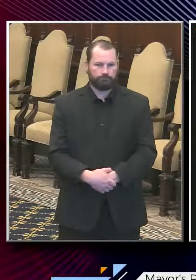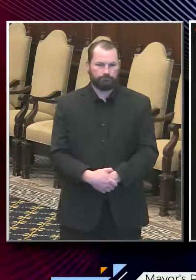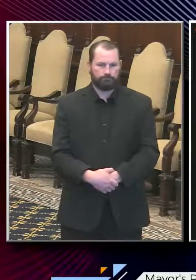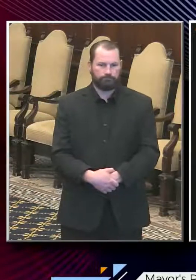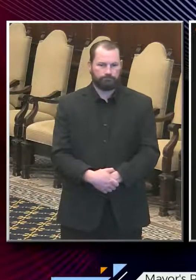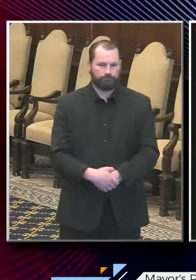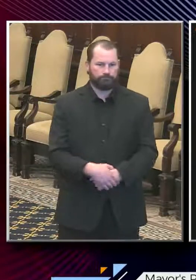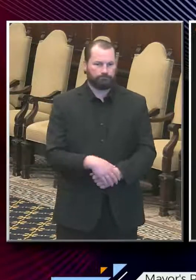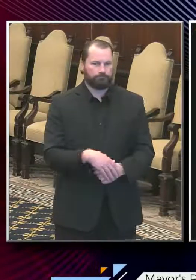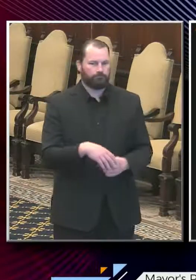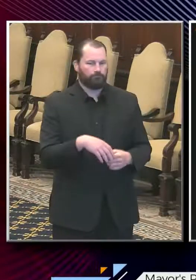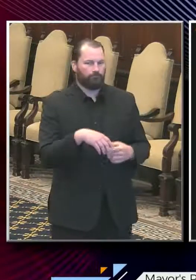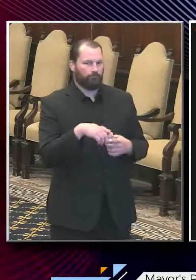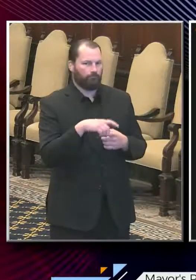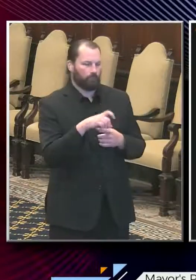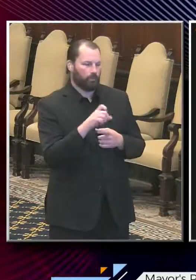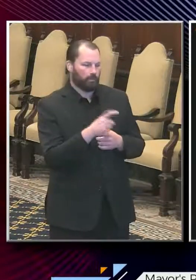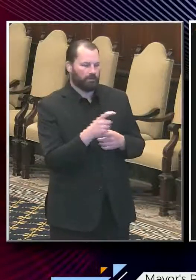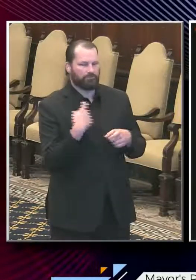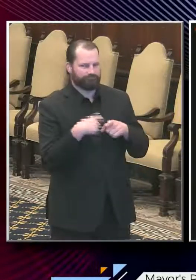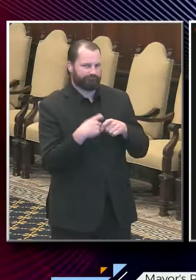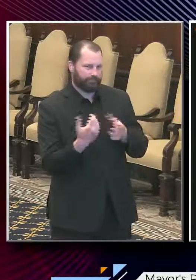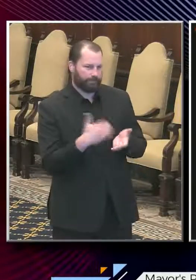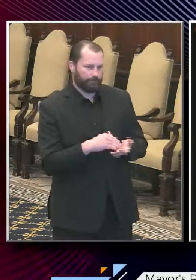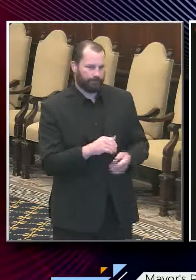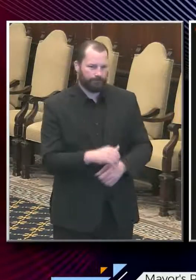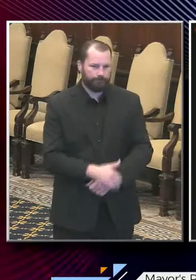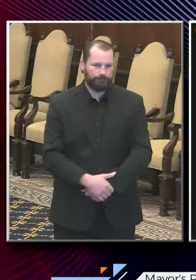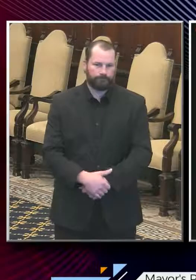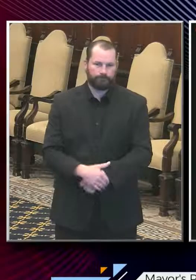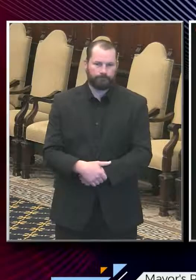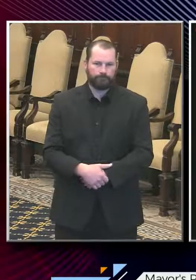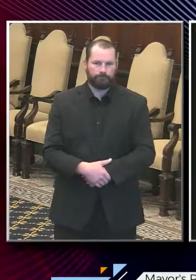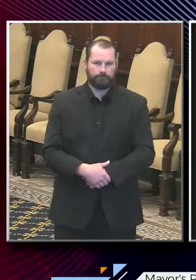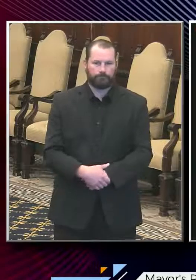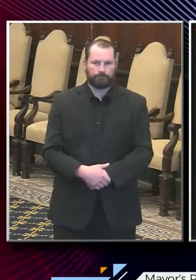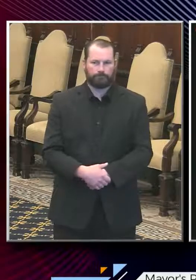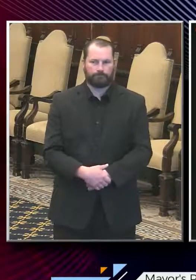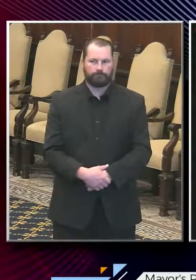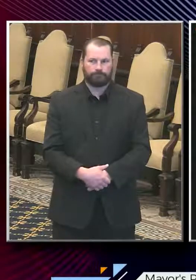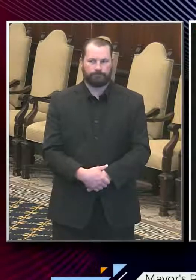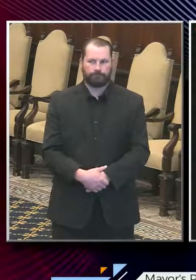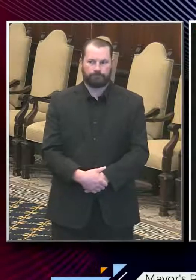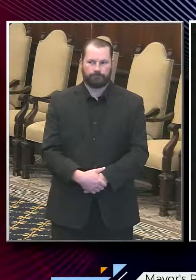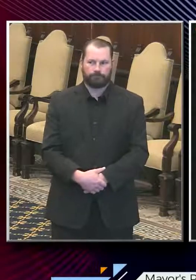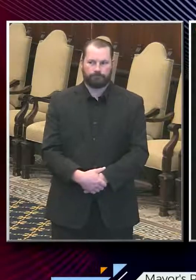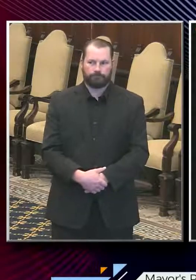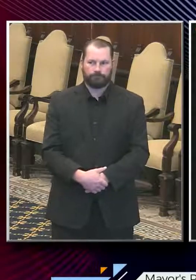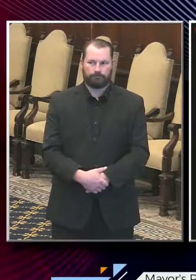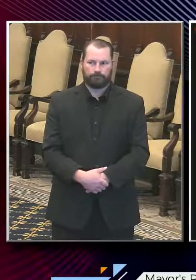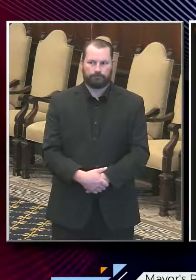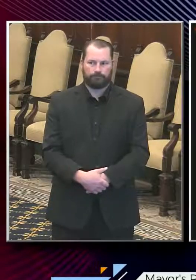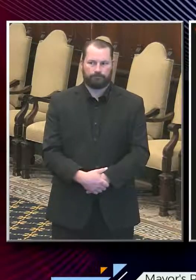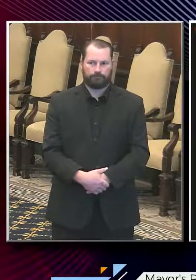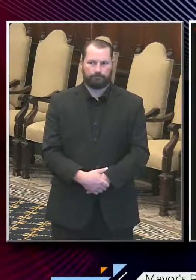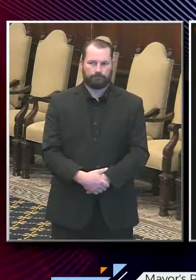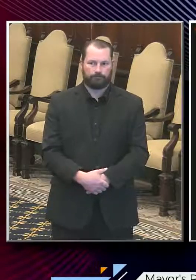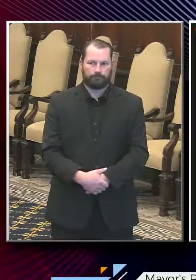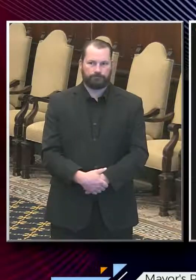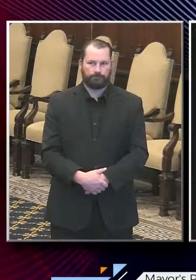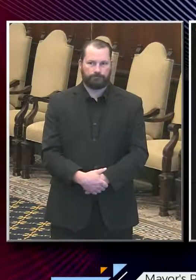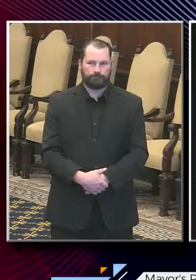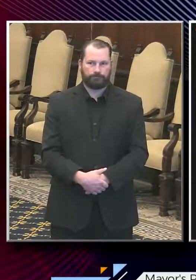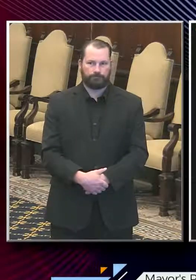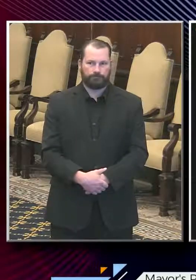que durante el fin de semana subieron las temperaturas, estaba mucho más agradable. Residentes dicen que están viendo a las